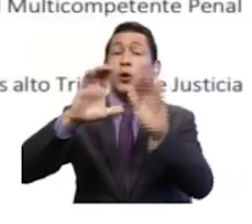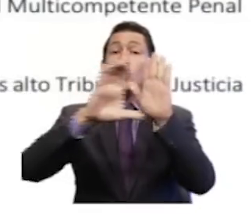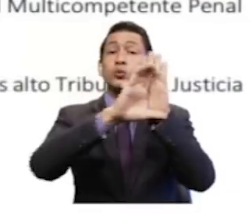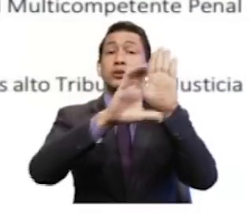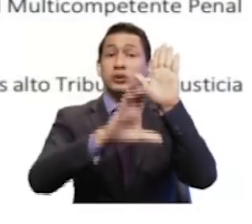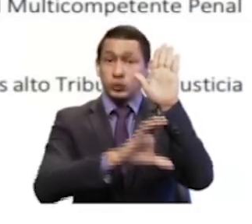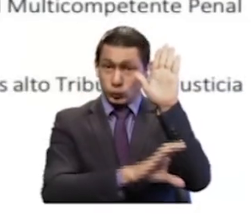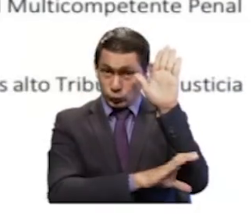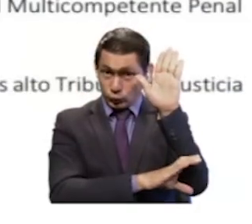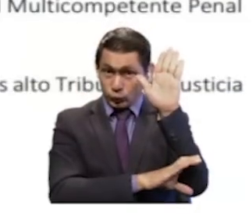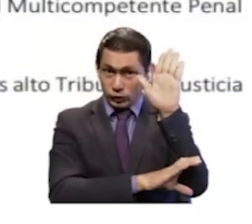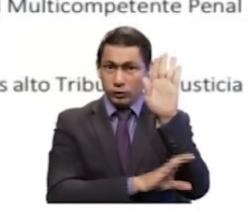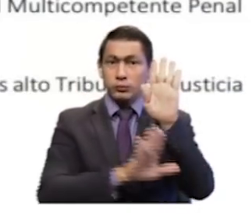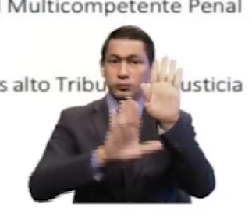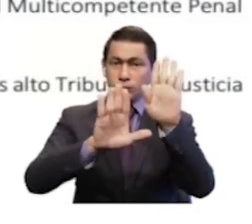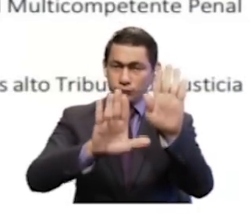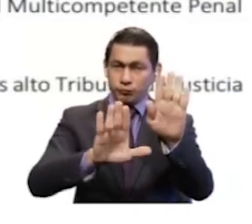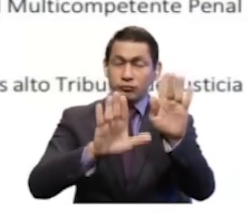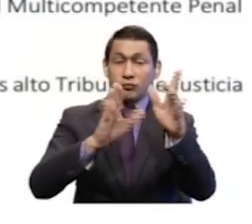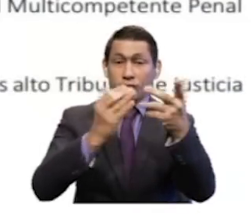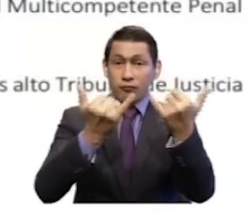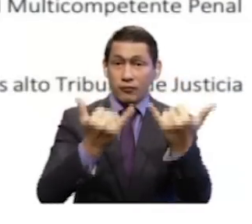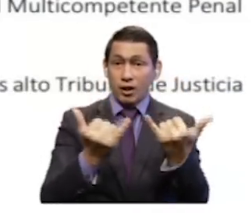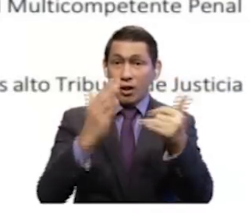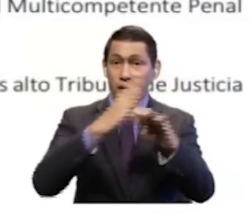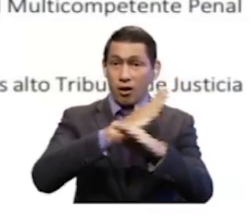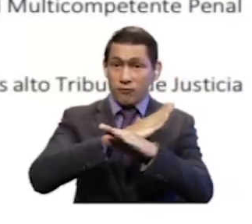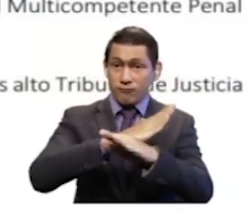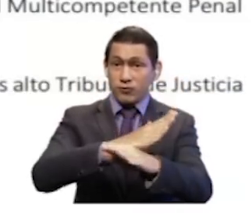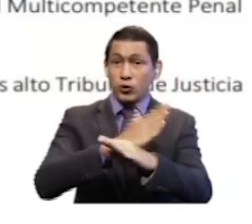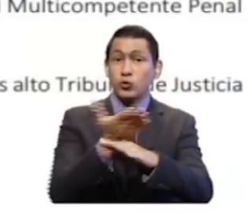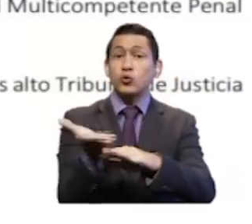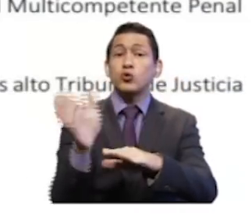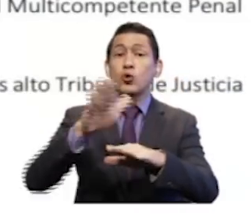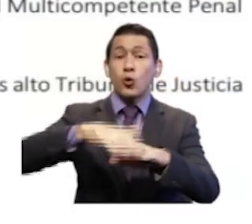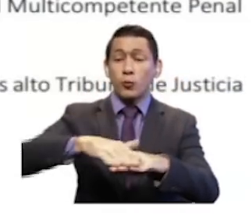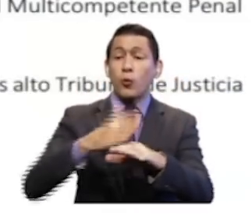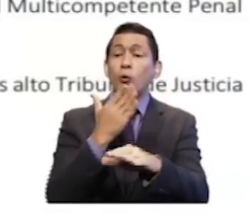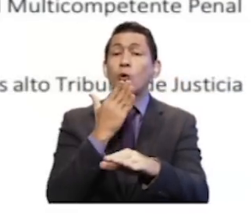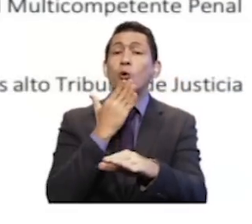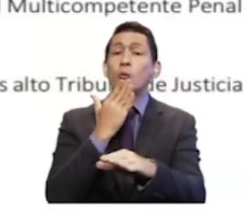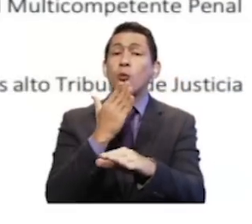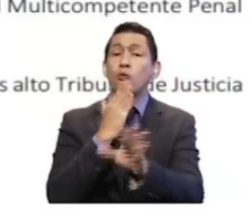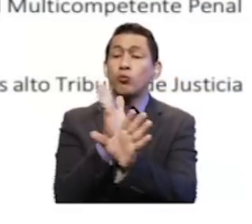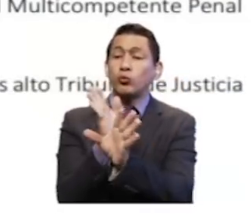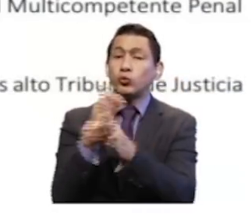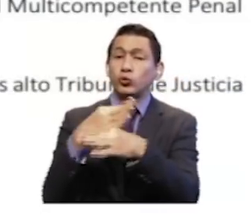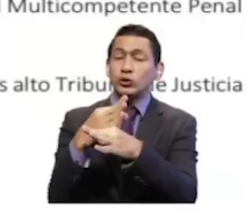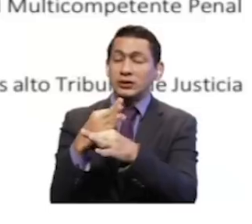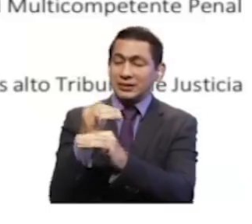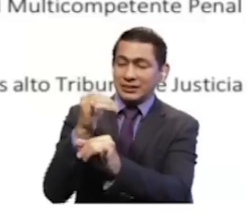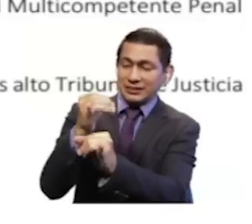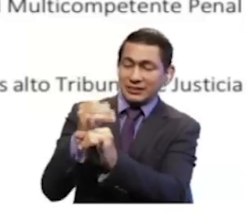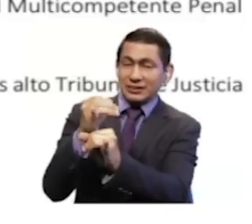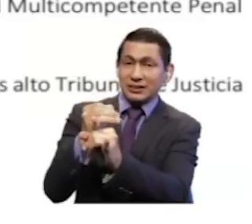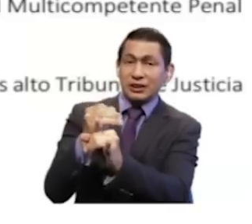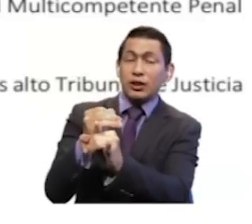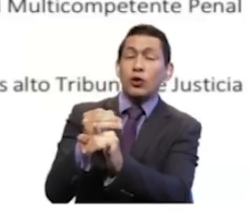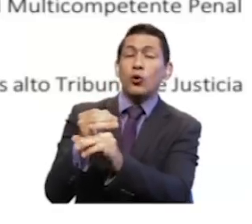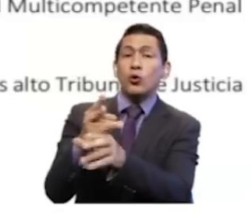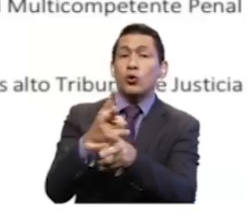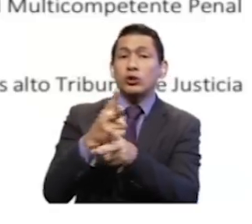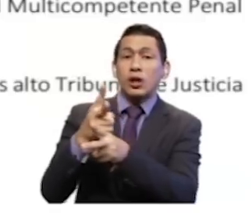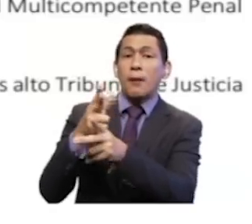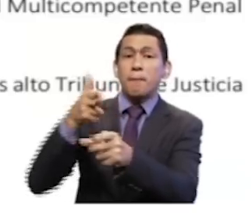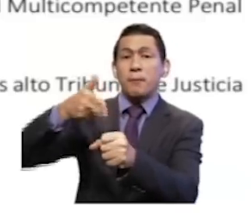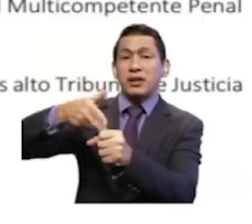cumplimiento de su dictamen interpretativo en relación a las actuaciones del Consejo de Participación Ciudadana de Transición. En un